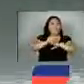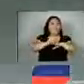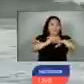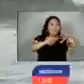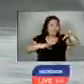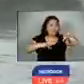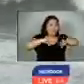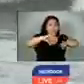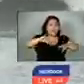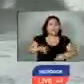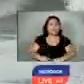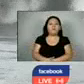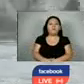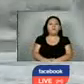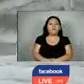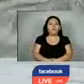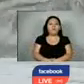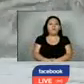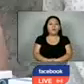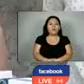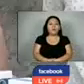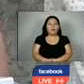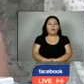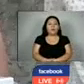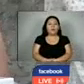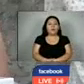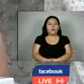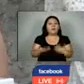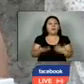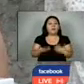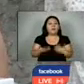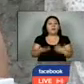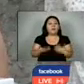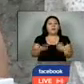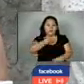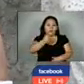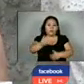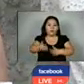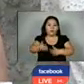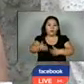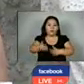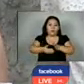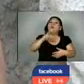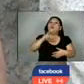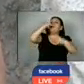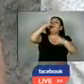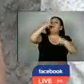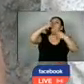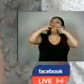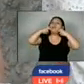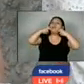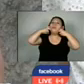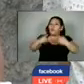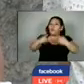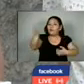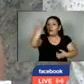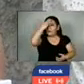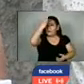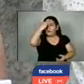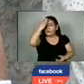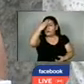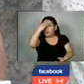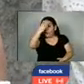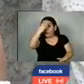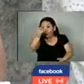COVID-19. Hoy estamos realizando segunda jornada de tamizaje, recordemos que no todos los